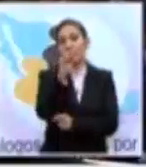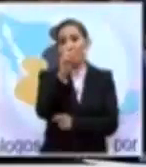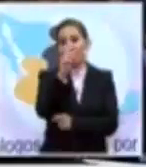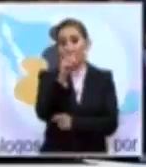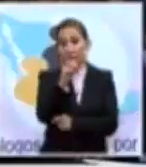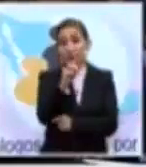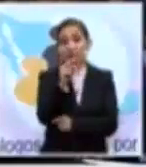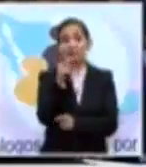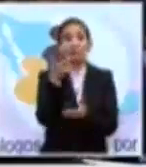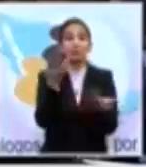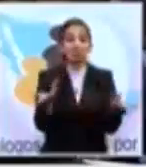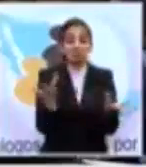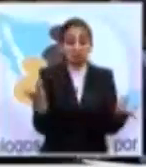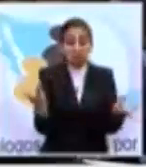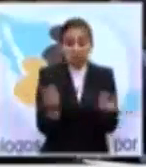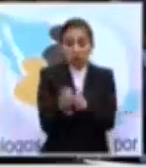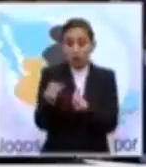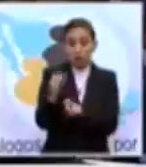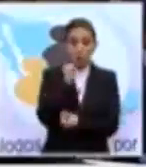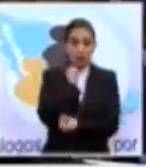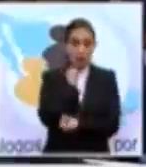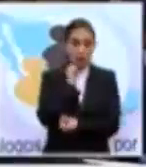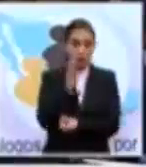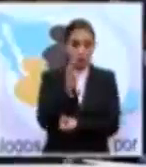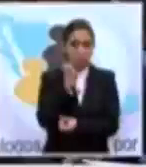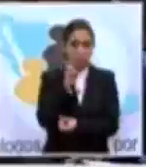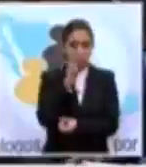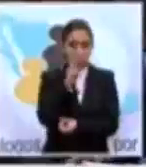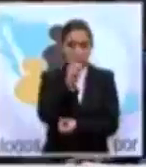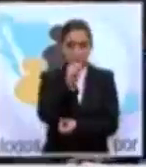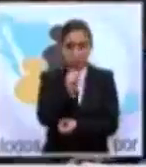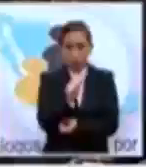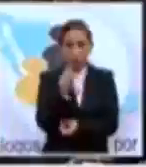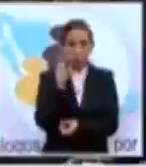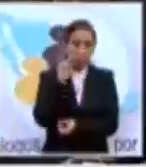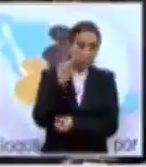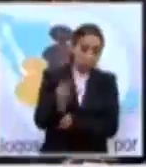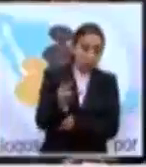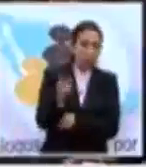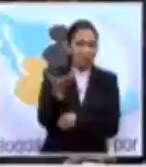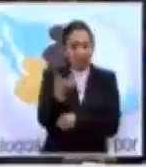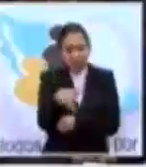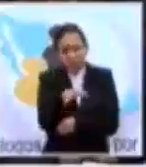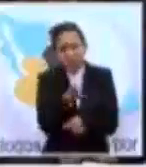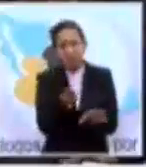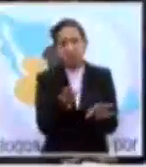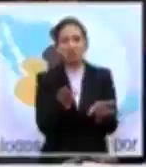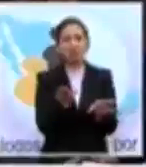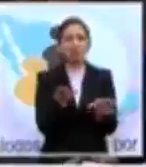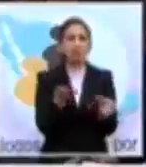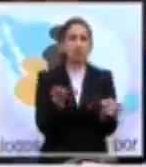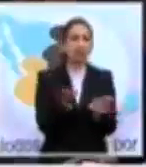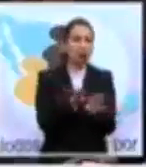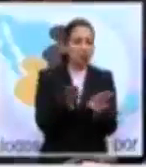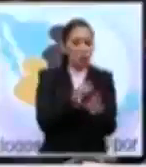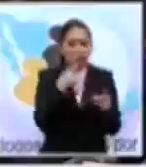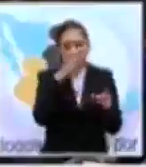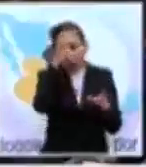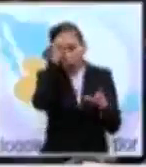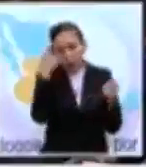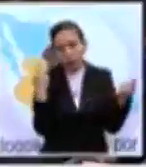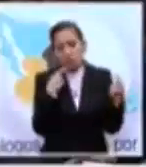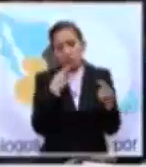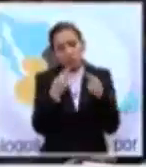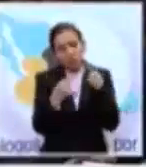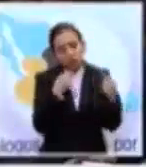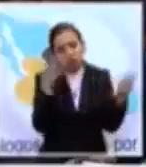quien junto con el senador Barbosa hemos podido buscar los consensos para lograr